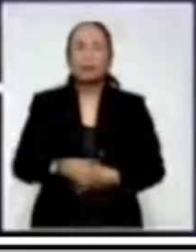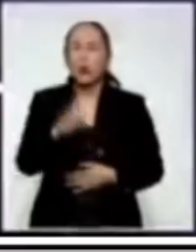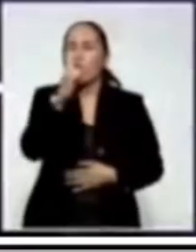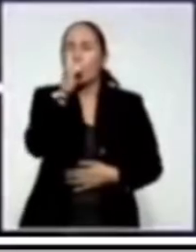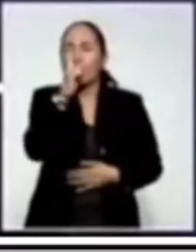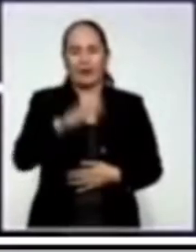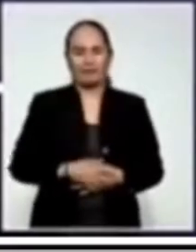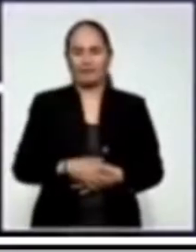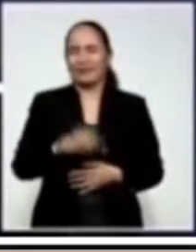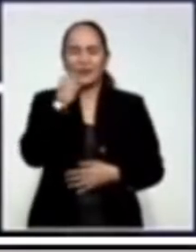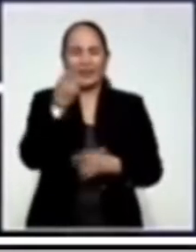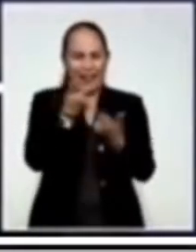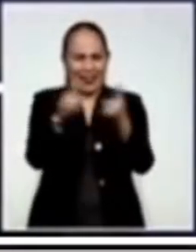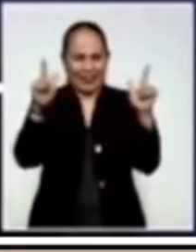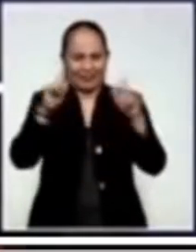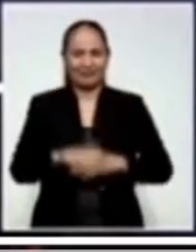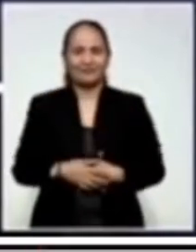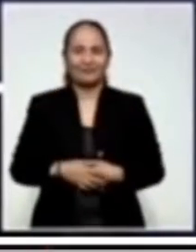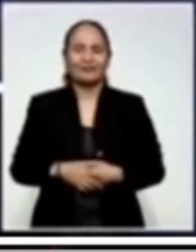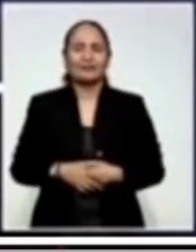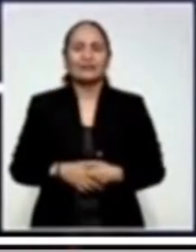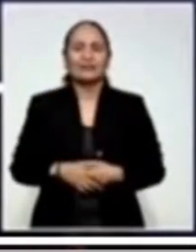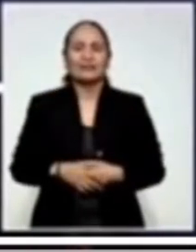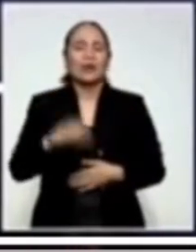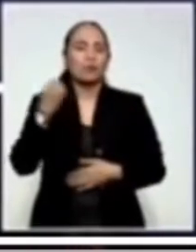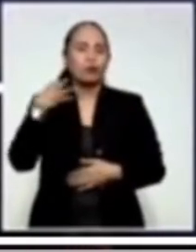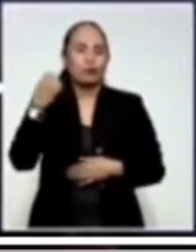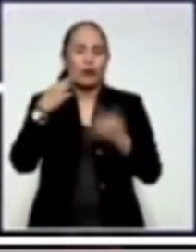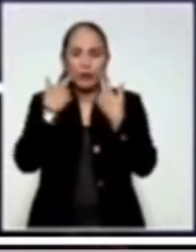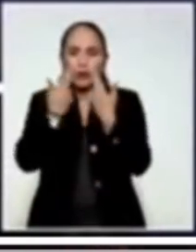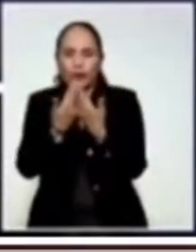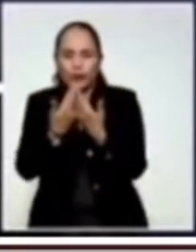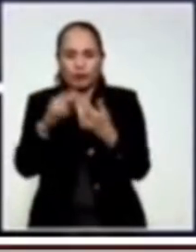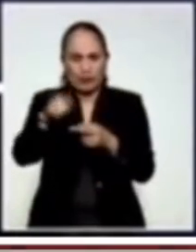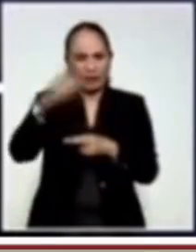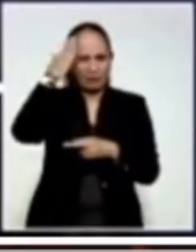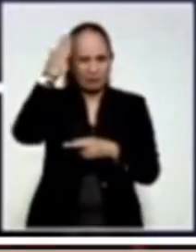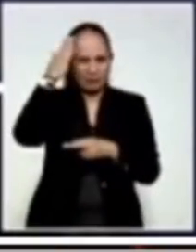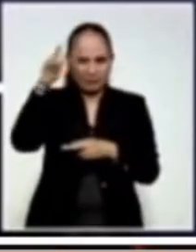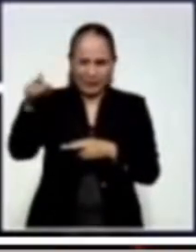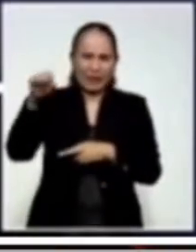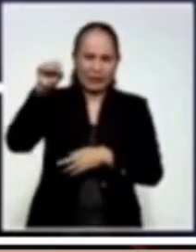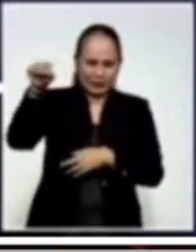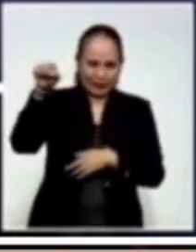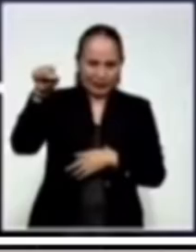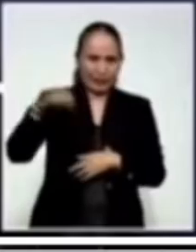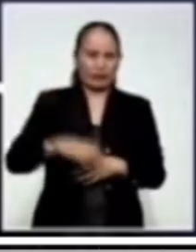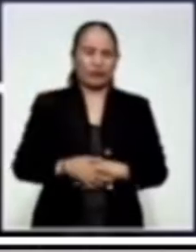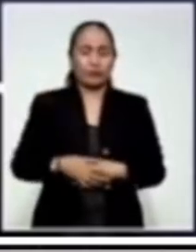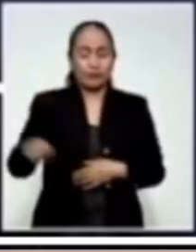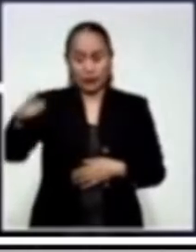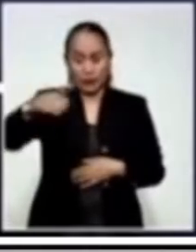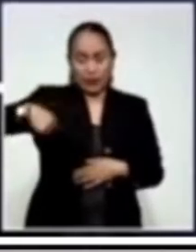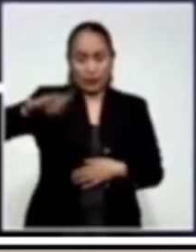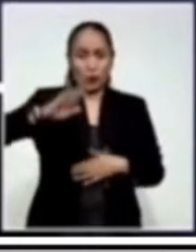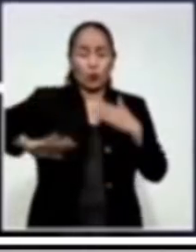más. Las que quieras. También nada más sobre la reunión con la dirigencia del sindicato. Sí. Entiendo que ellos se comprometieron a